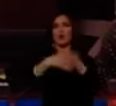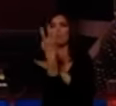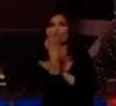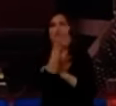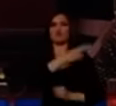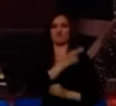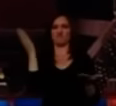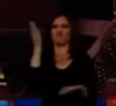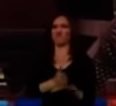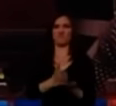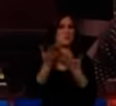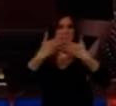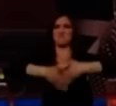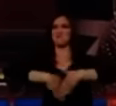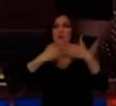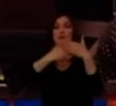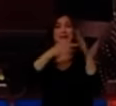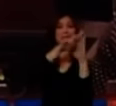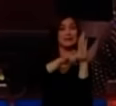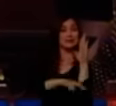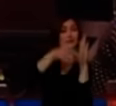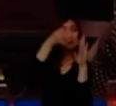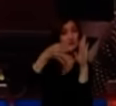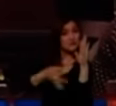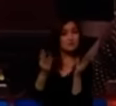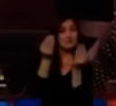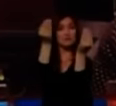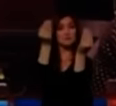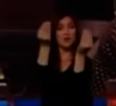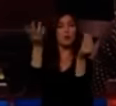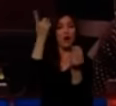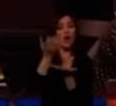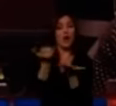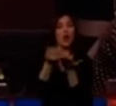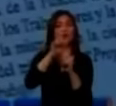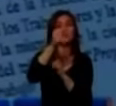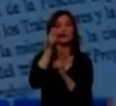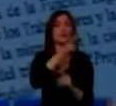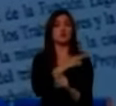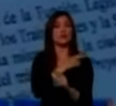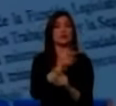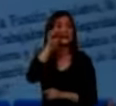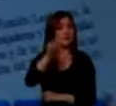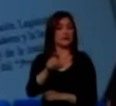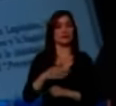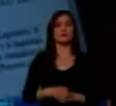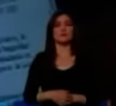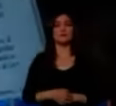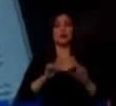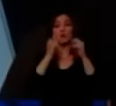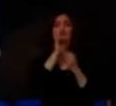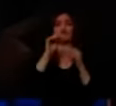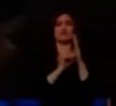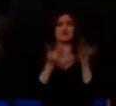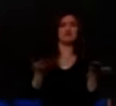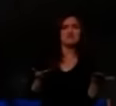14 universidades que no cumplían con los parámetros y condiciones de calidad que exige el actual sistema universitario. Por otra parte, la oposición tiene